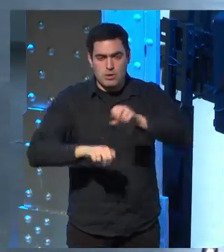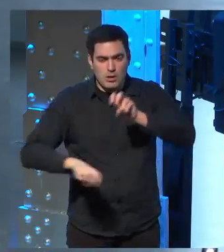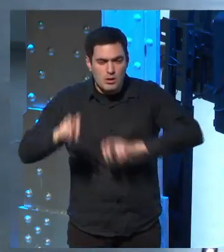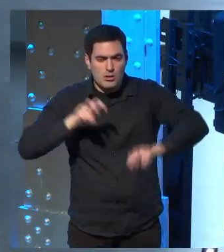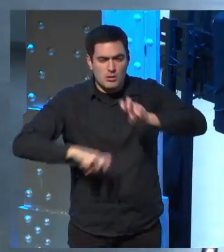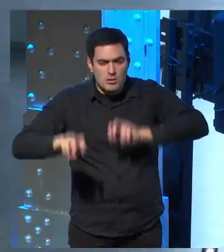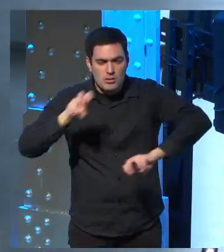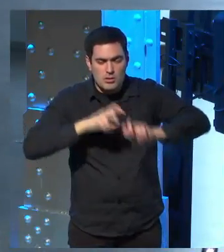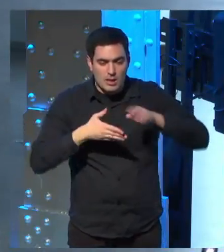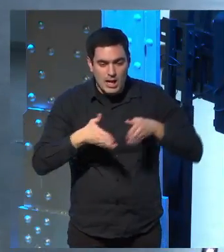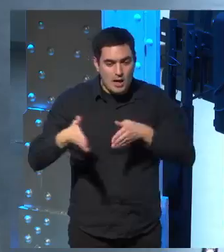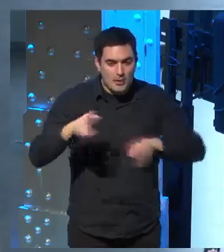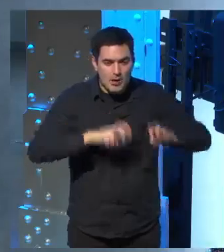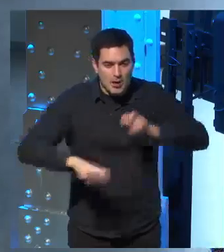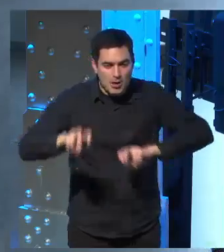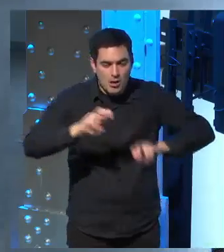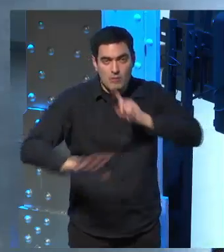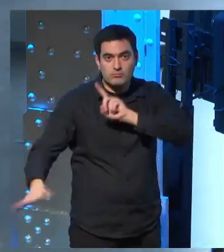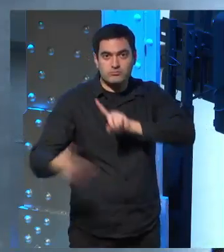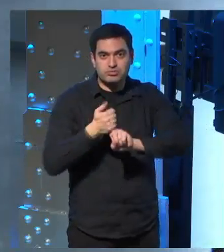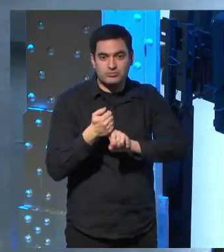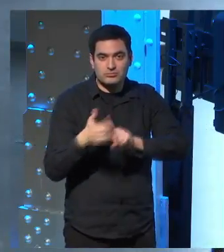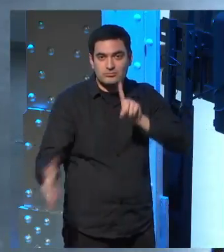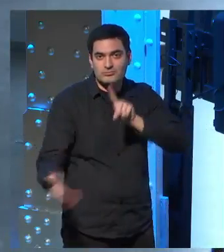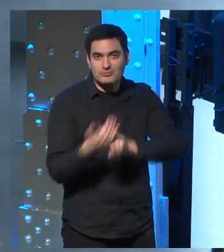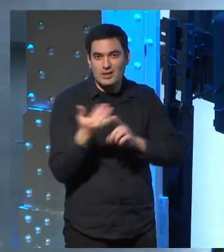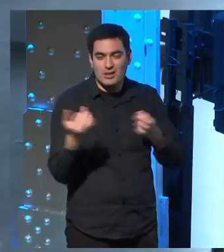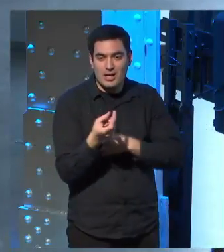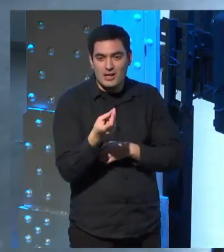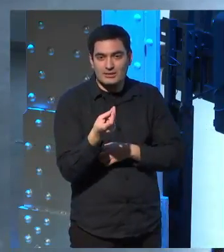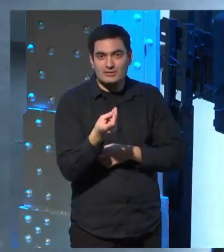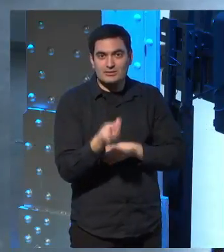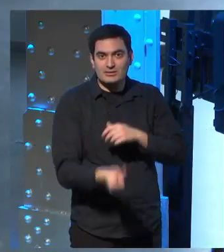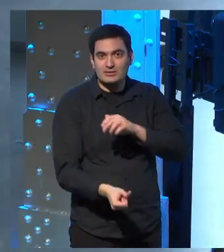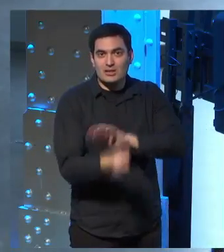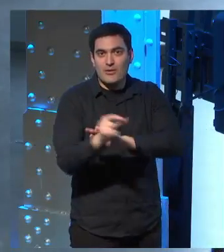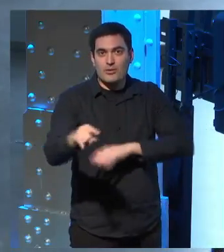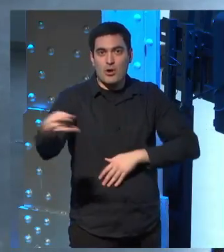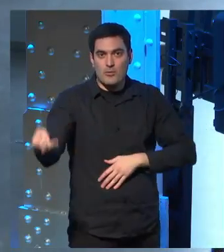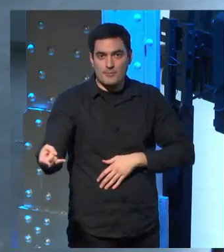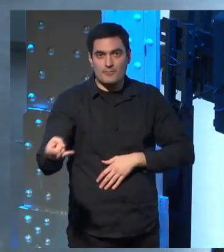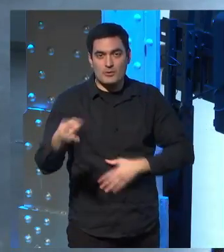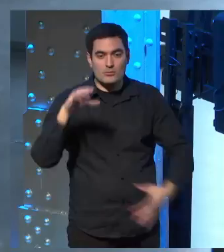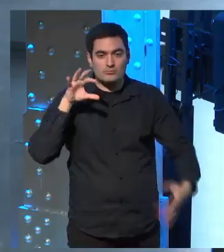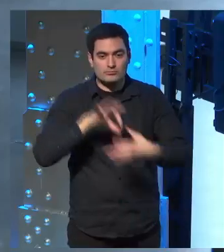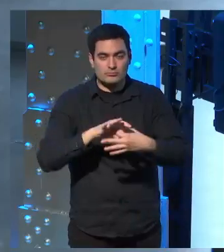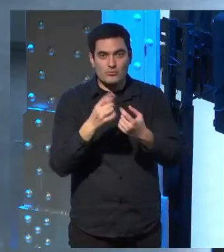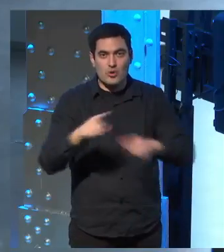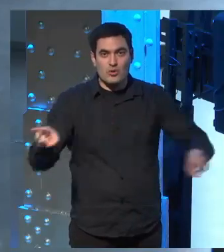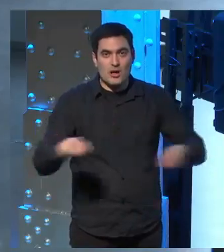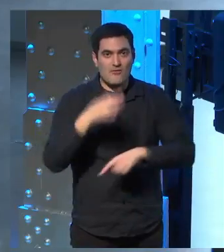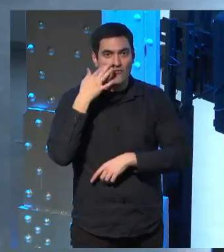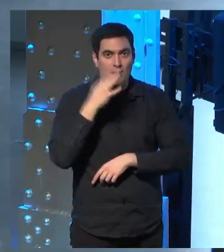de esos nuevos caminos, encuentran una salida que encuentran, una doble salida que encuentran, es la conexión con la música